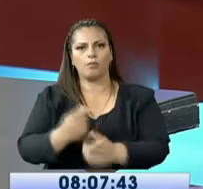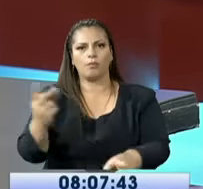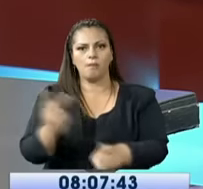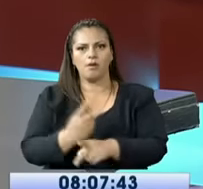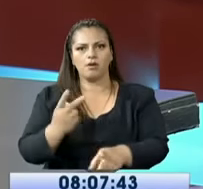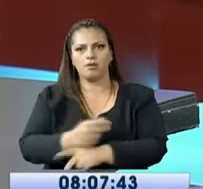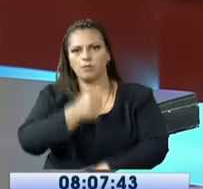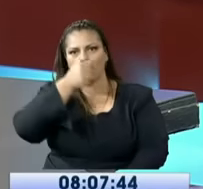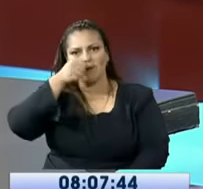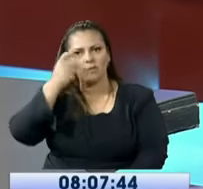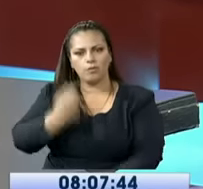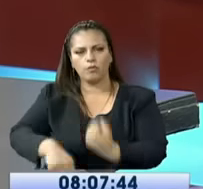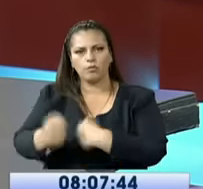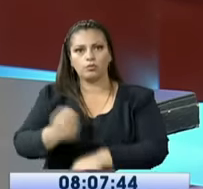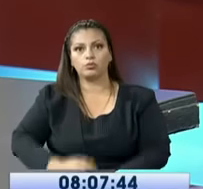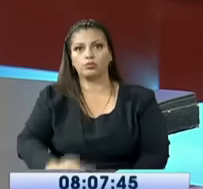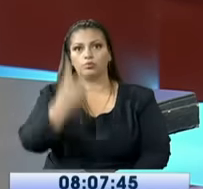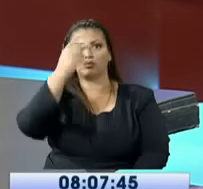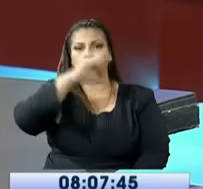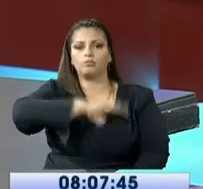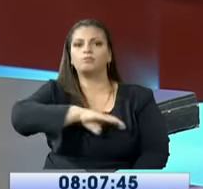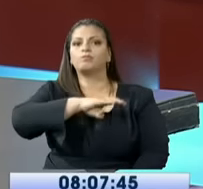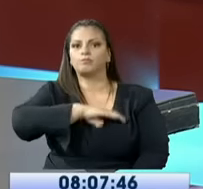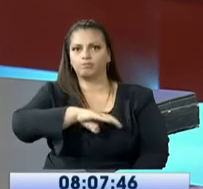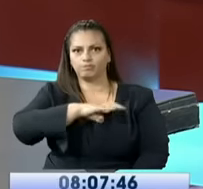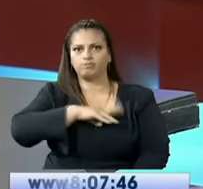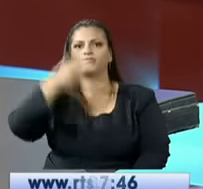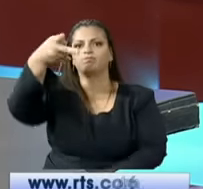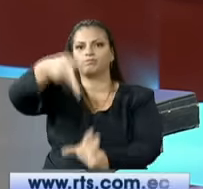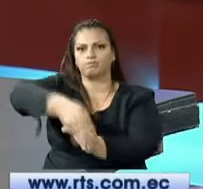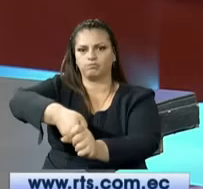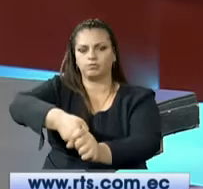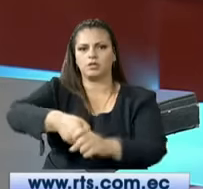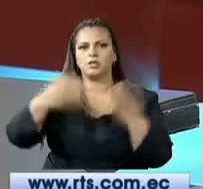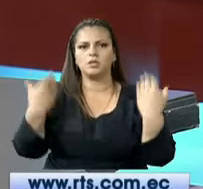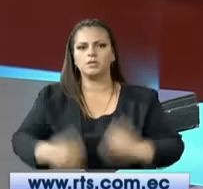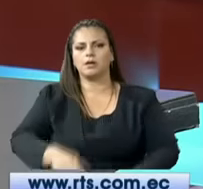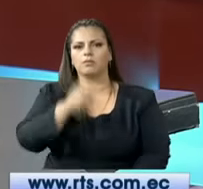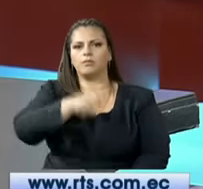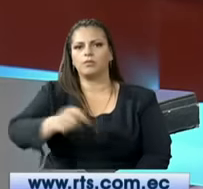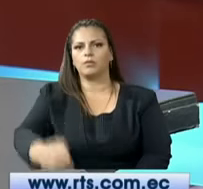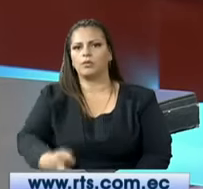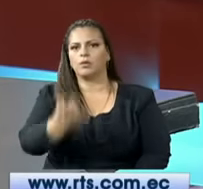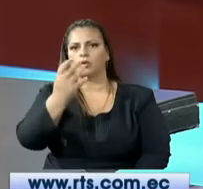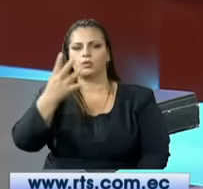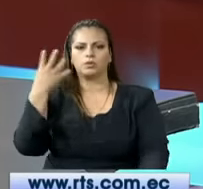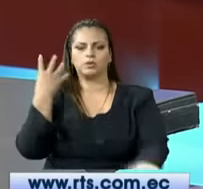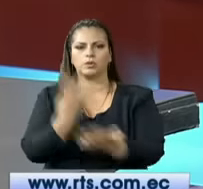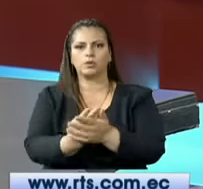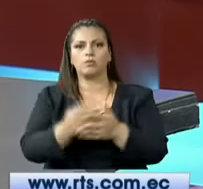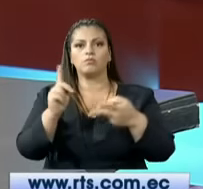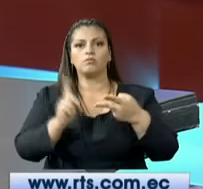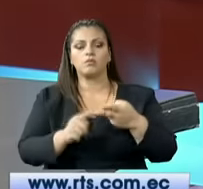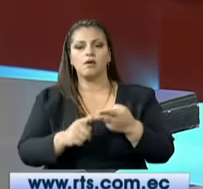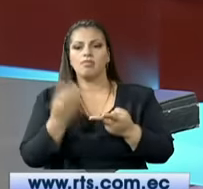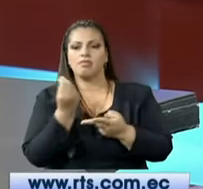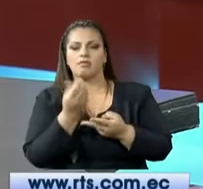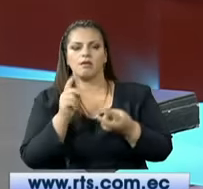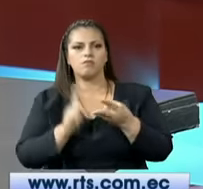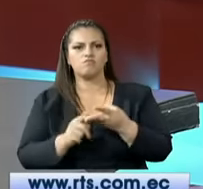en servicio activo. Existen 14 personas detenidas, dinero, armas y droga decomisada.